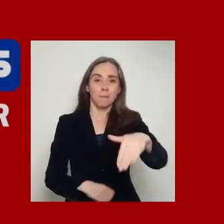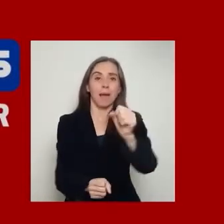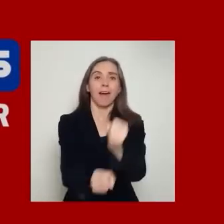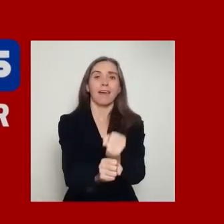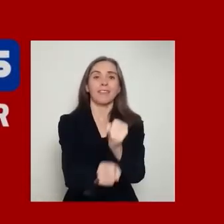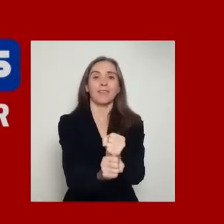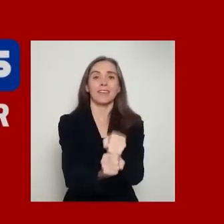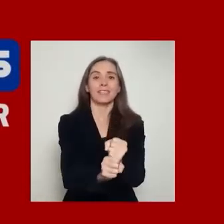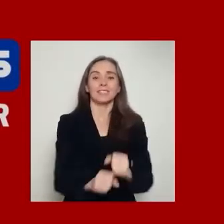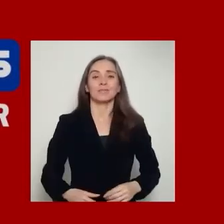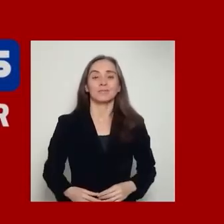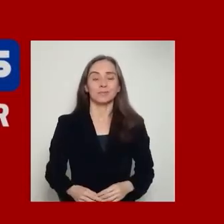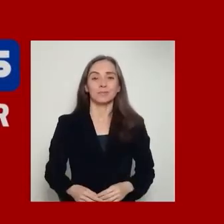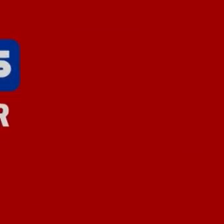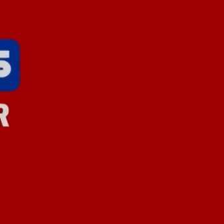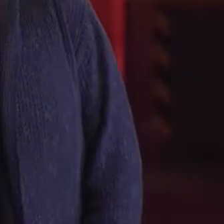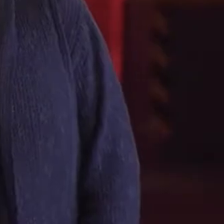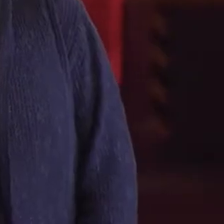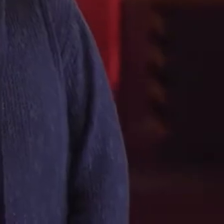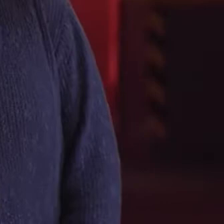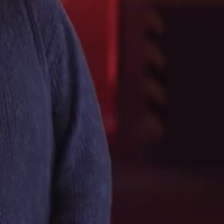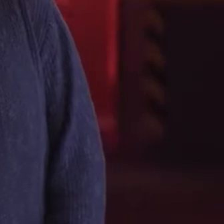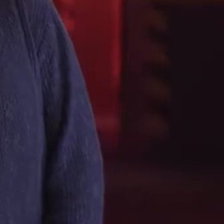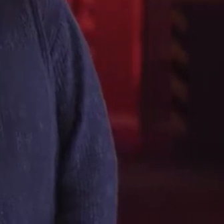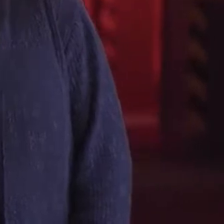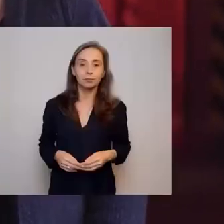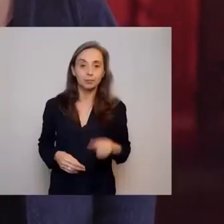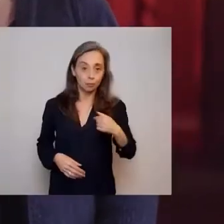socialista. Lista para trabajar.